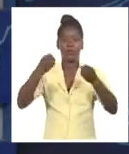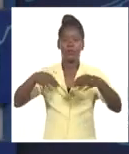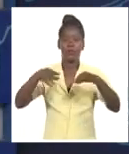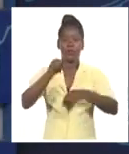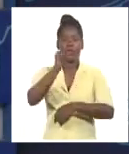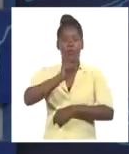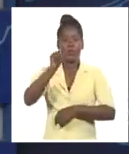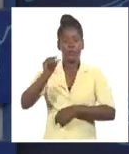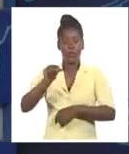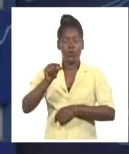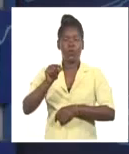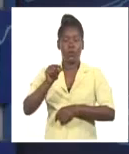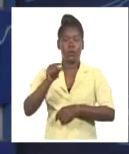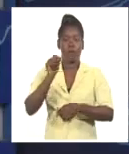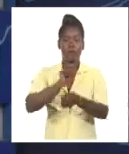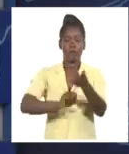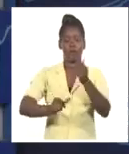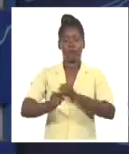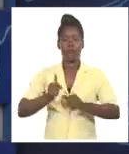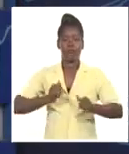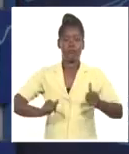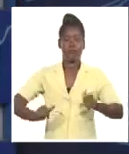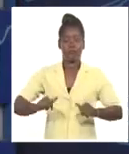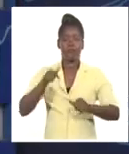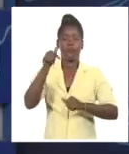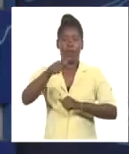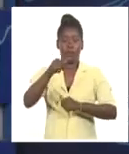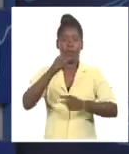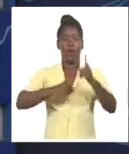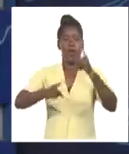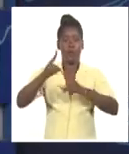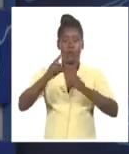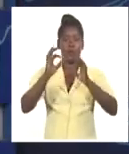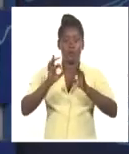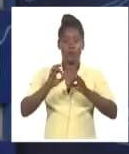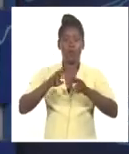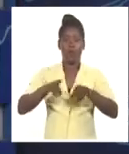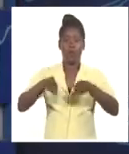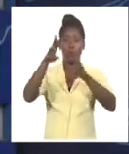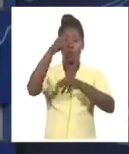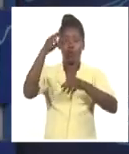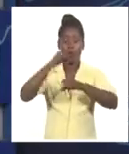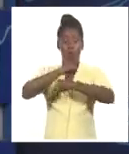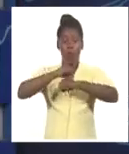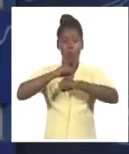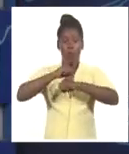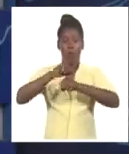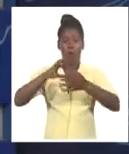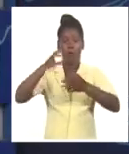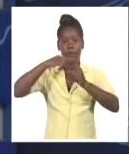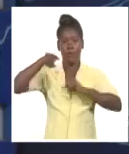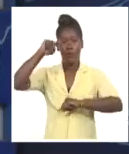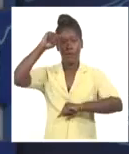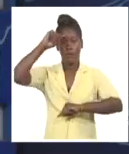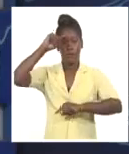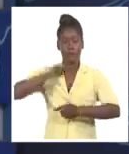en esa institución hospitalaria, hacia donde han trasladado a los heridos y a las víctimas de este siniestro. Adelante,